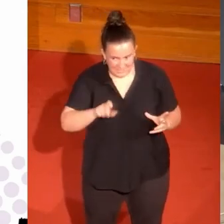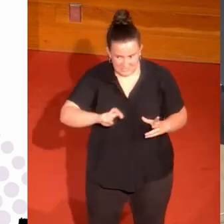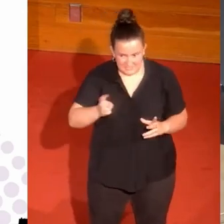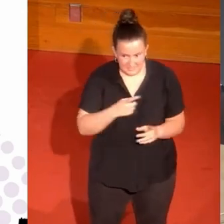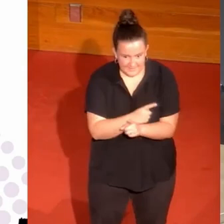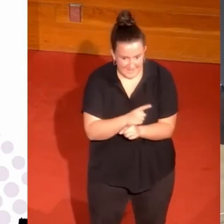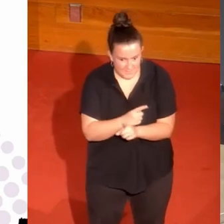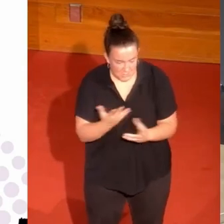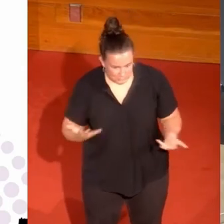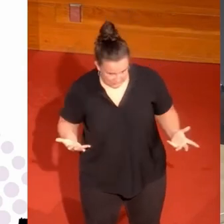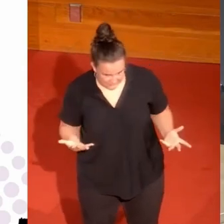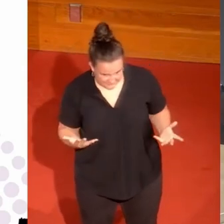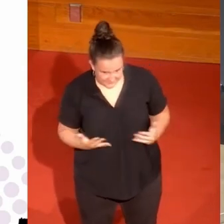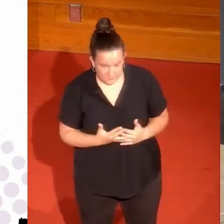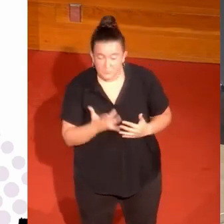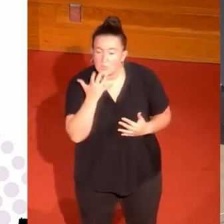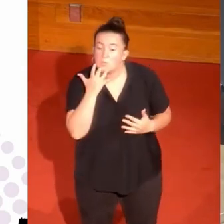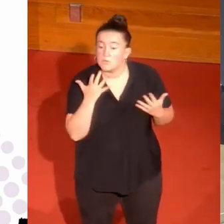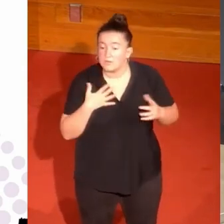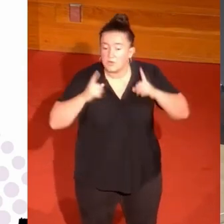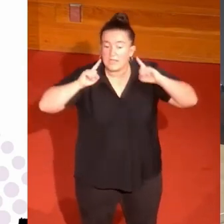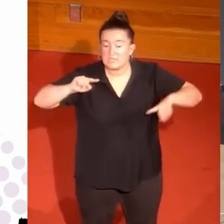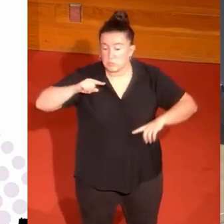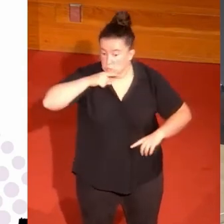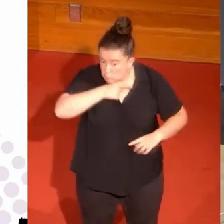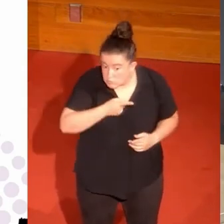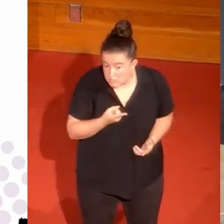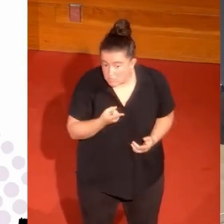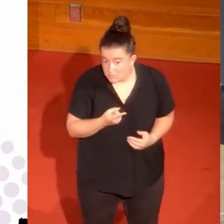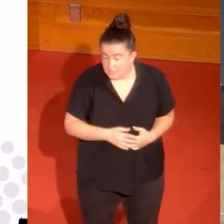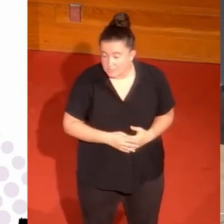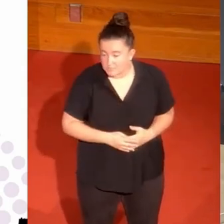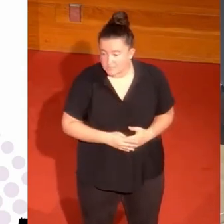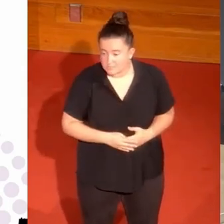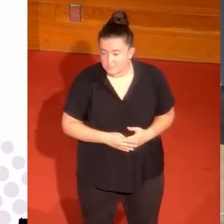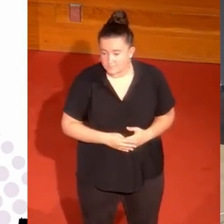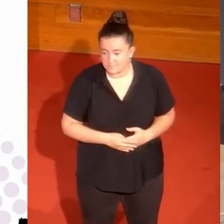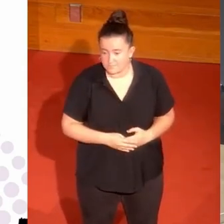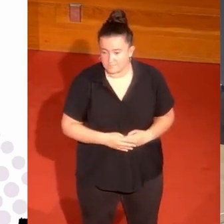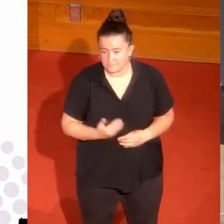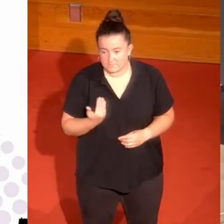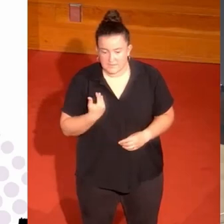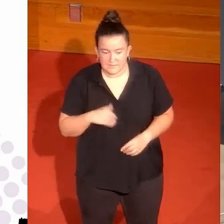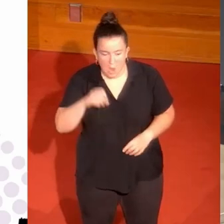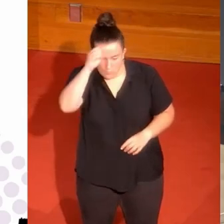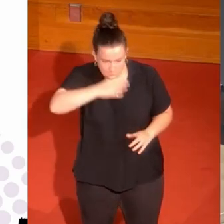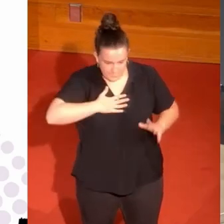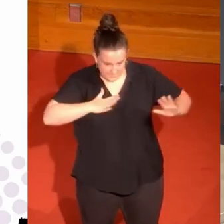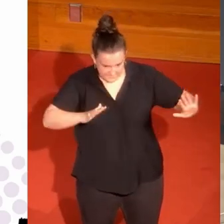eh por ejemplo el tenemos el caso de Rusia que eso ya es opinión mía personal